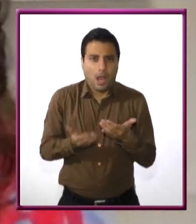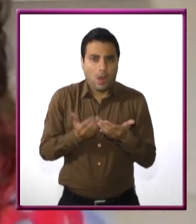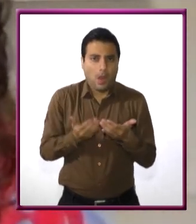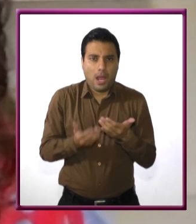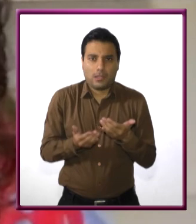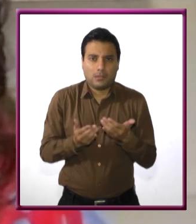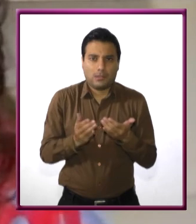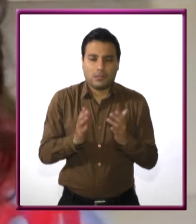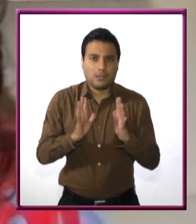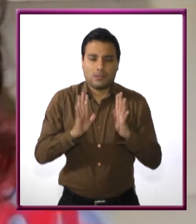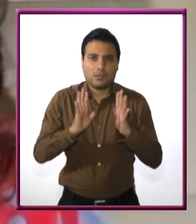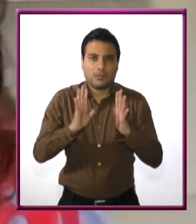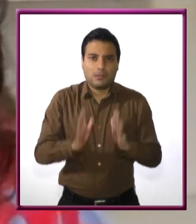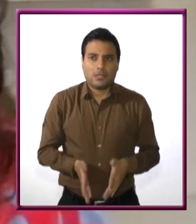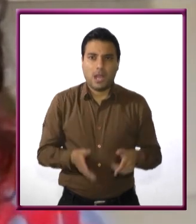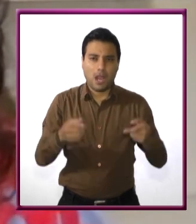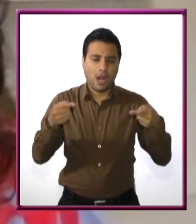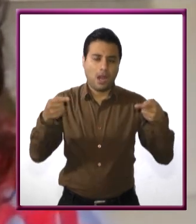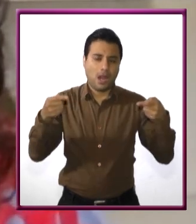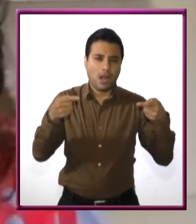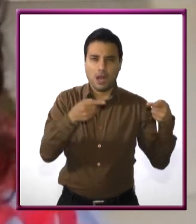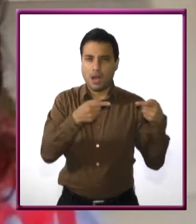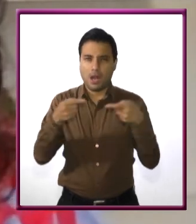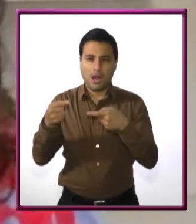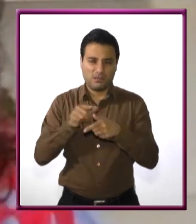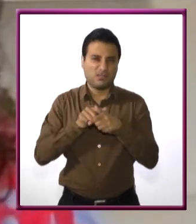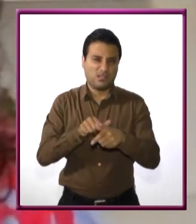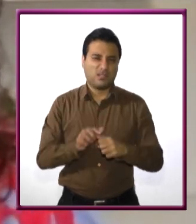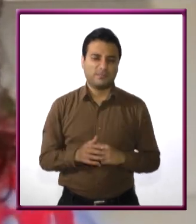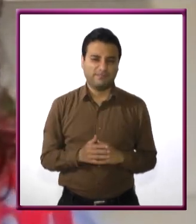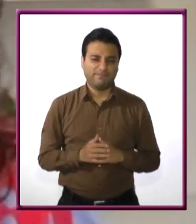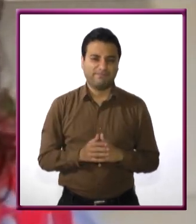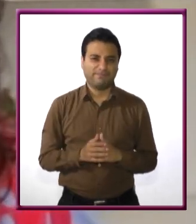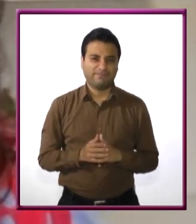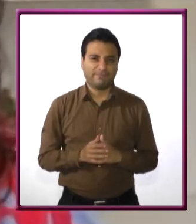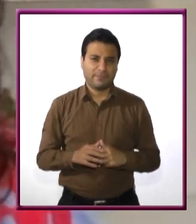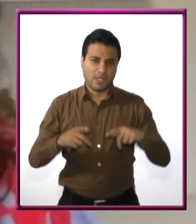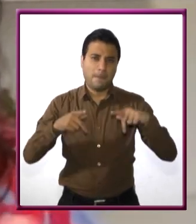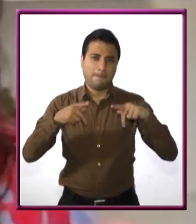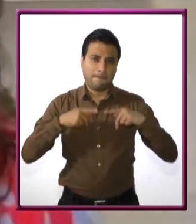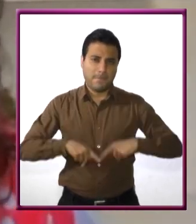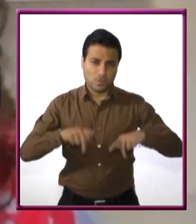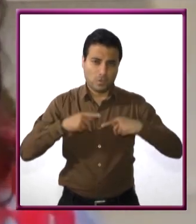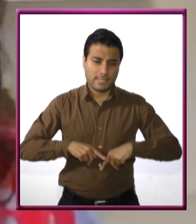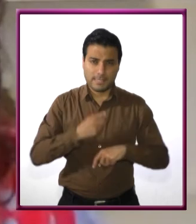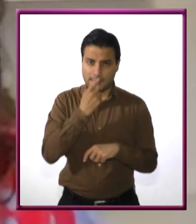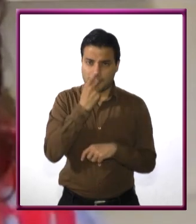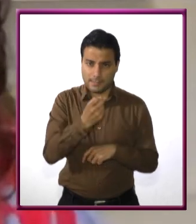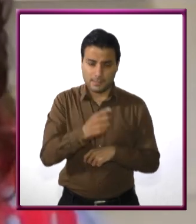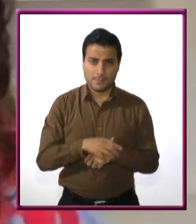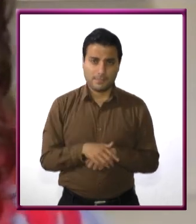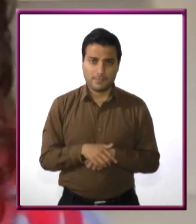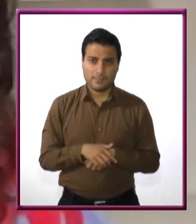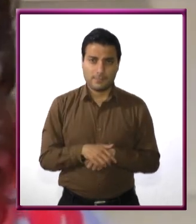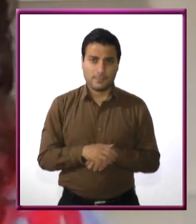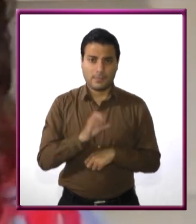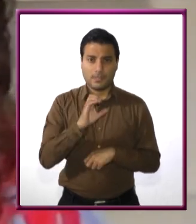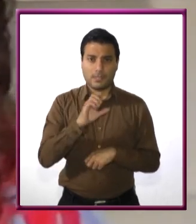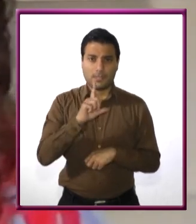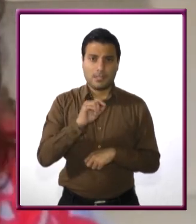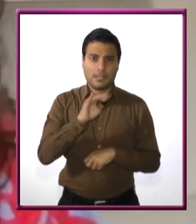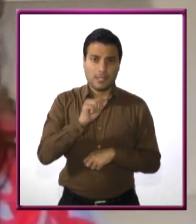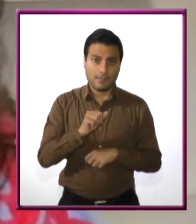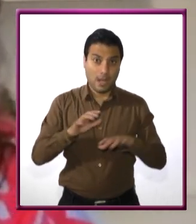actualmente estas controversias siguen vigentes, ¿no? La gente que cuestiona la validez del